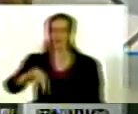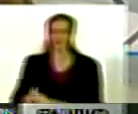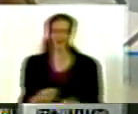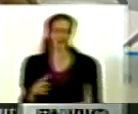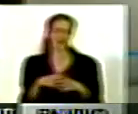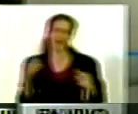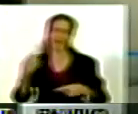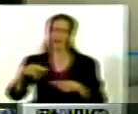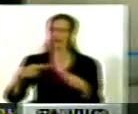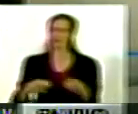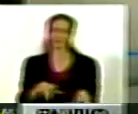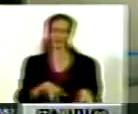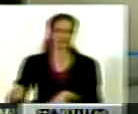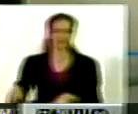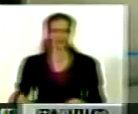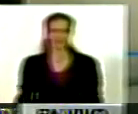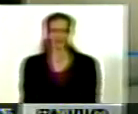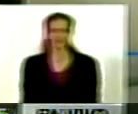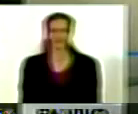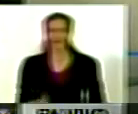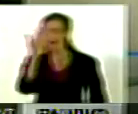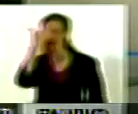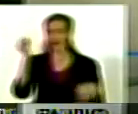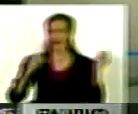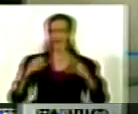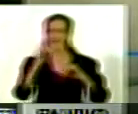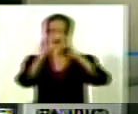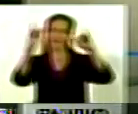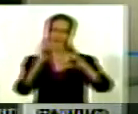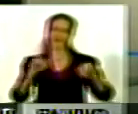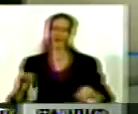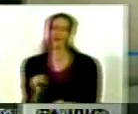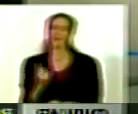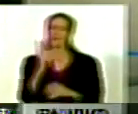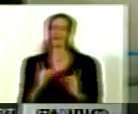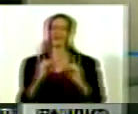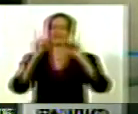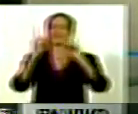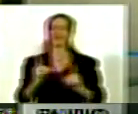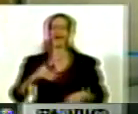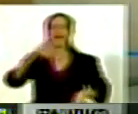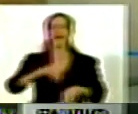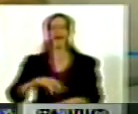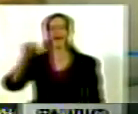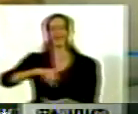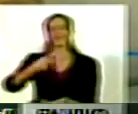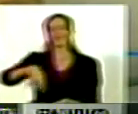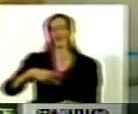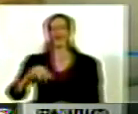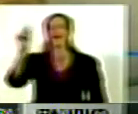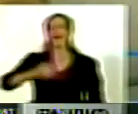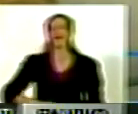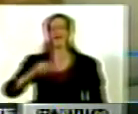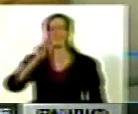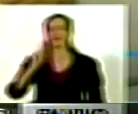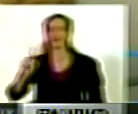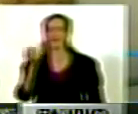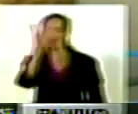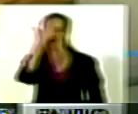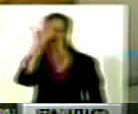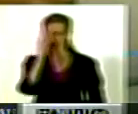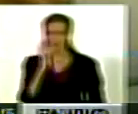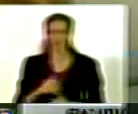todos los recursos para Carnavales Felices. Primera decisión de la hora de la salsa. Hoy, 21 de